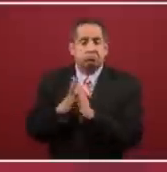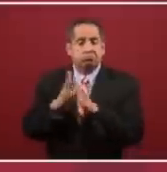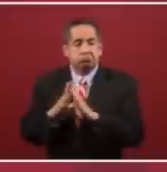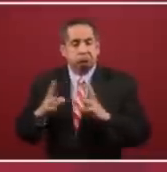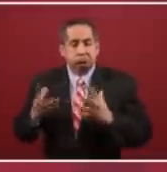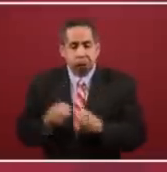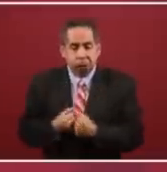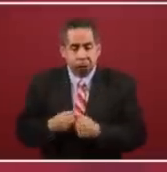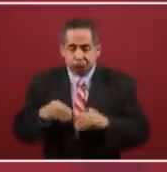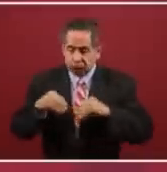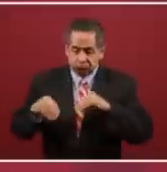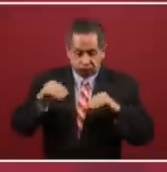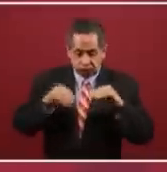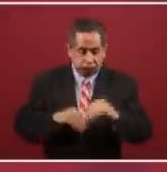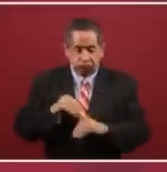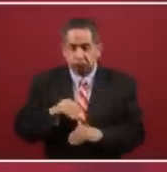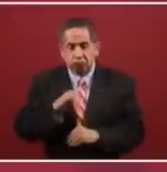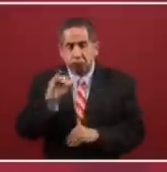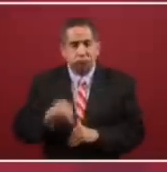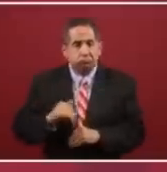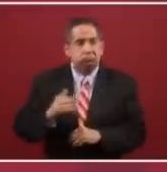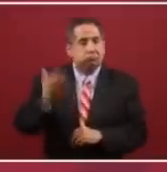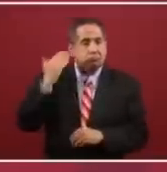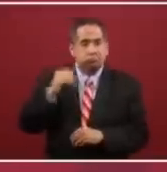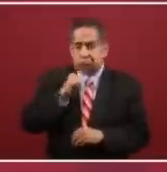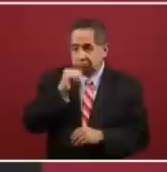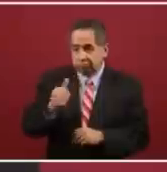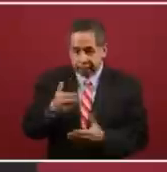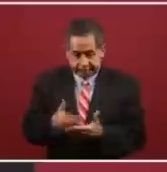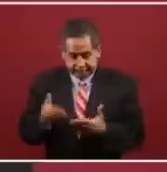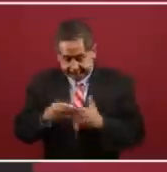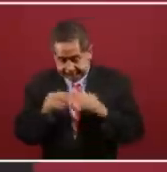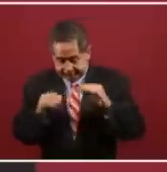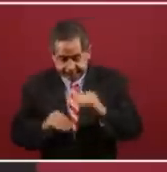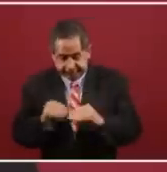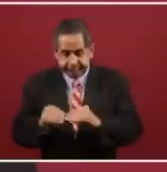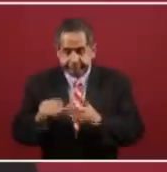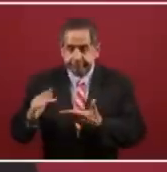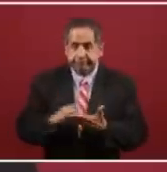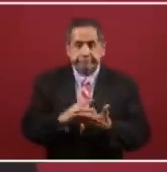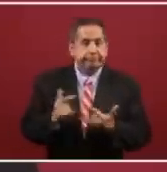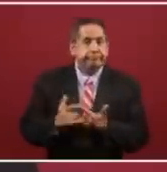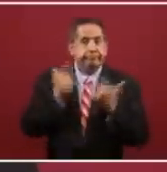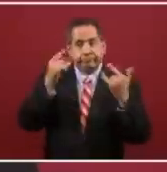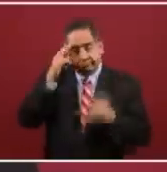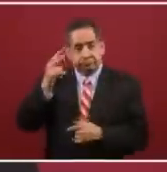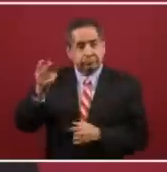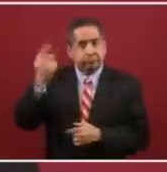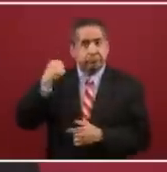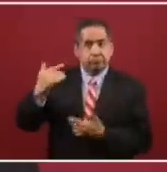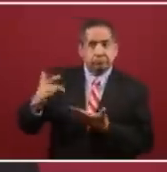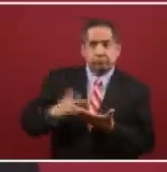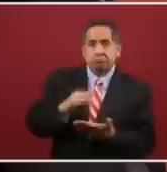llevado a cabo una operación de este tipo en la historia del país.